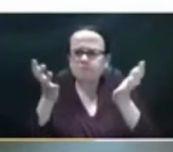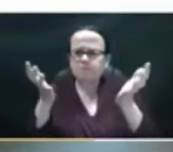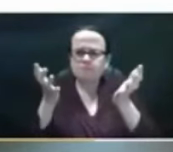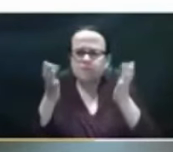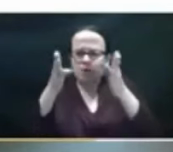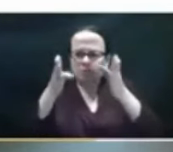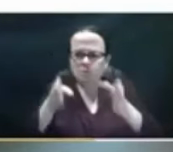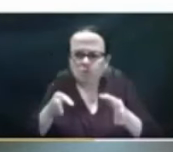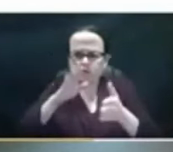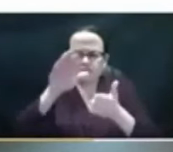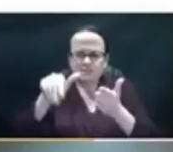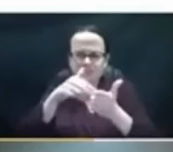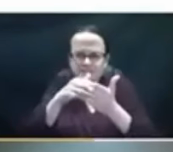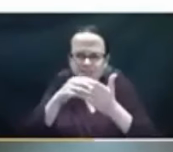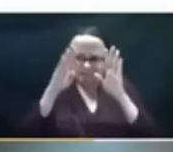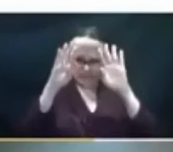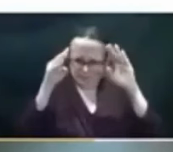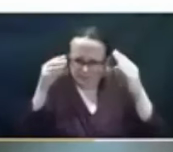y realmente